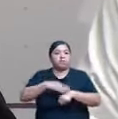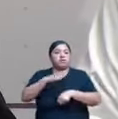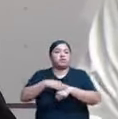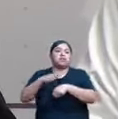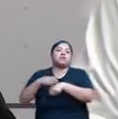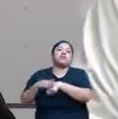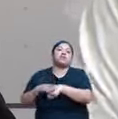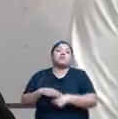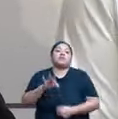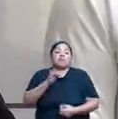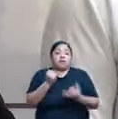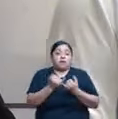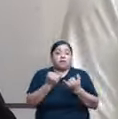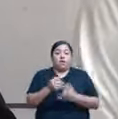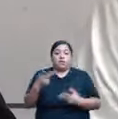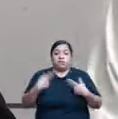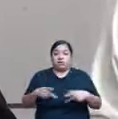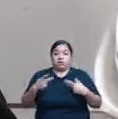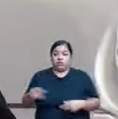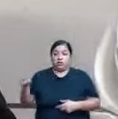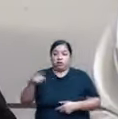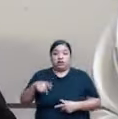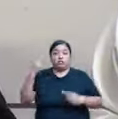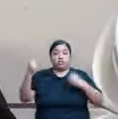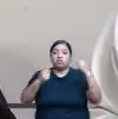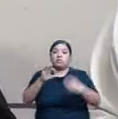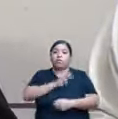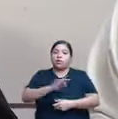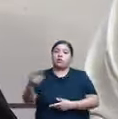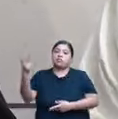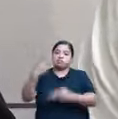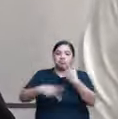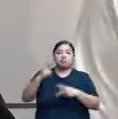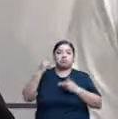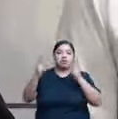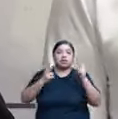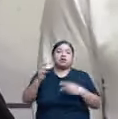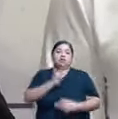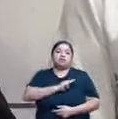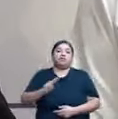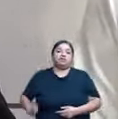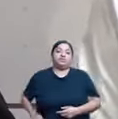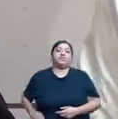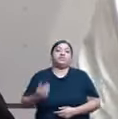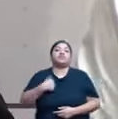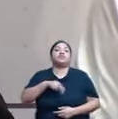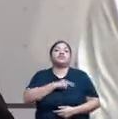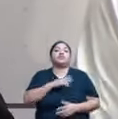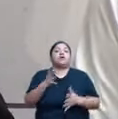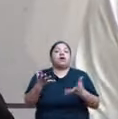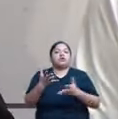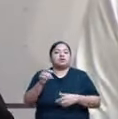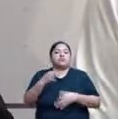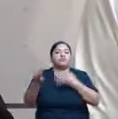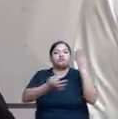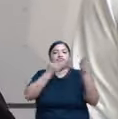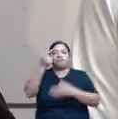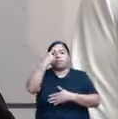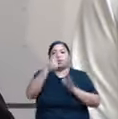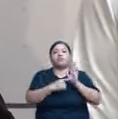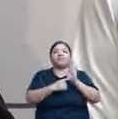sirvan como oferta para que los turistas puedan visitar nuestro municipio. Realizaremos campañas para difundir nuestras actividades